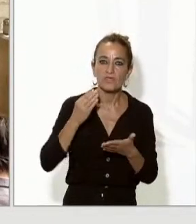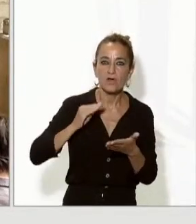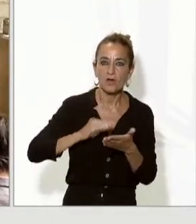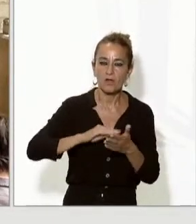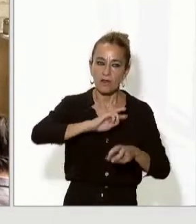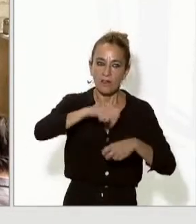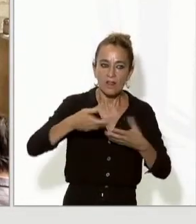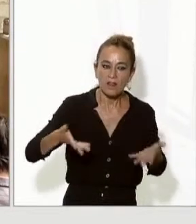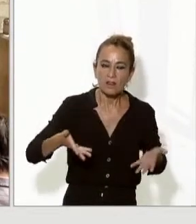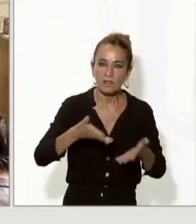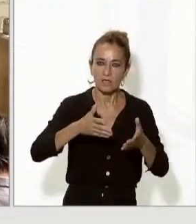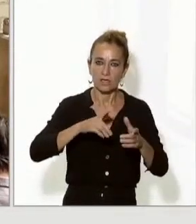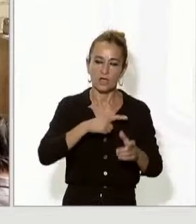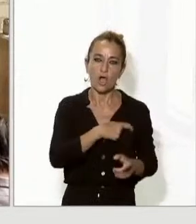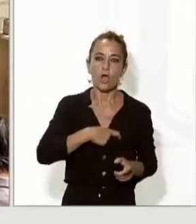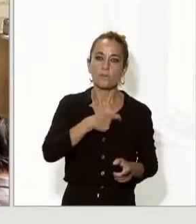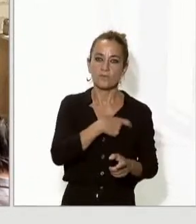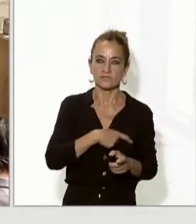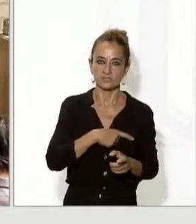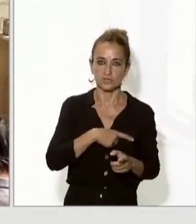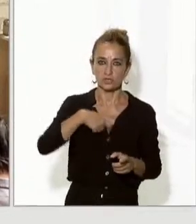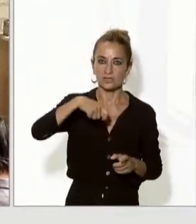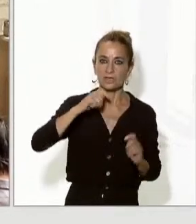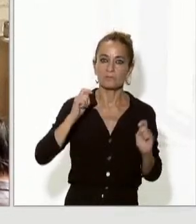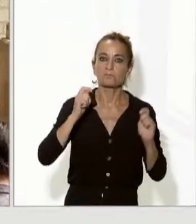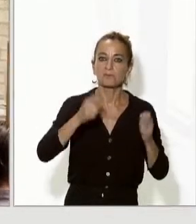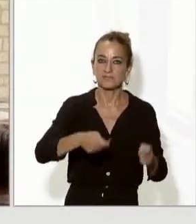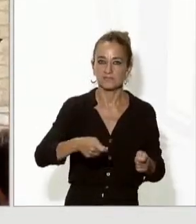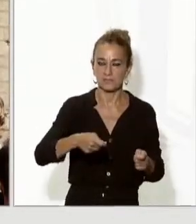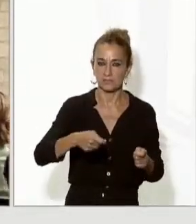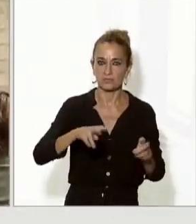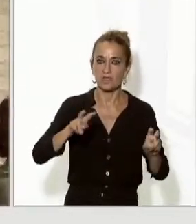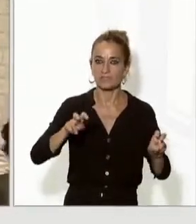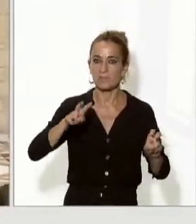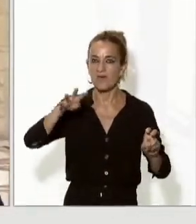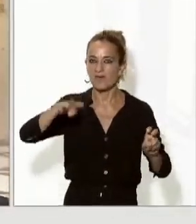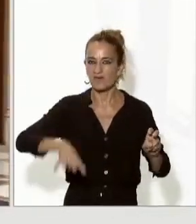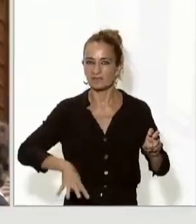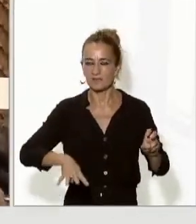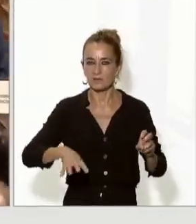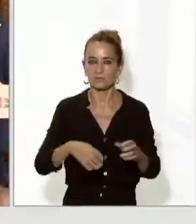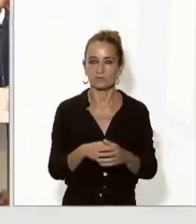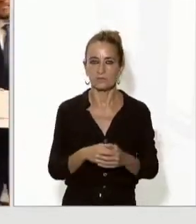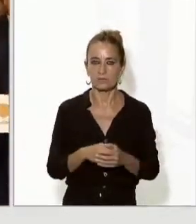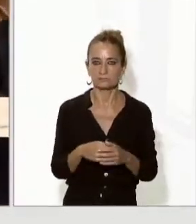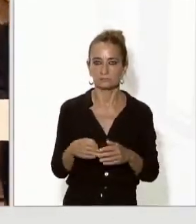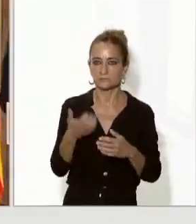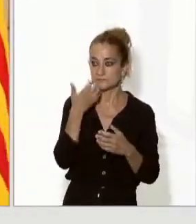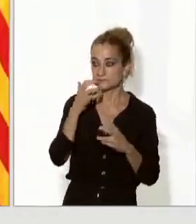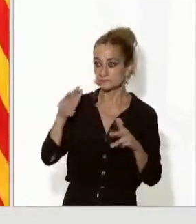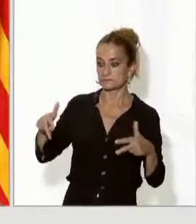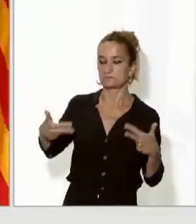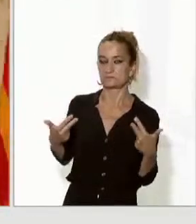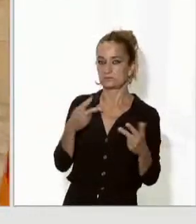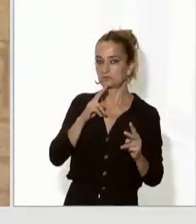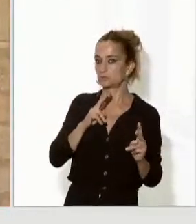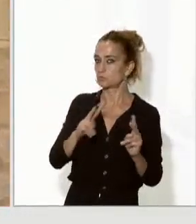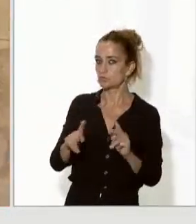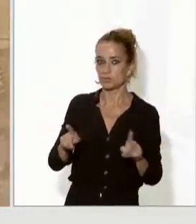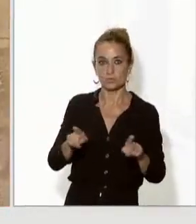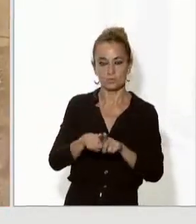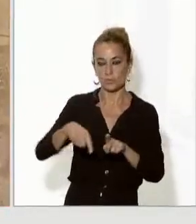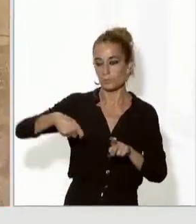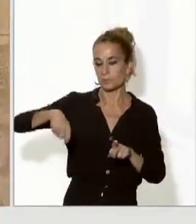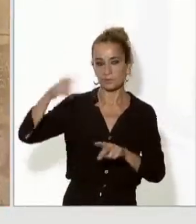de investigación sobre Operación Cataluña Si me permite voy a responder lo mismo que ha respondido el presidente de la